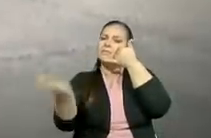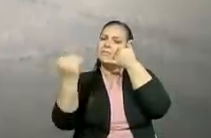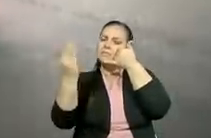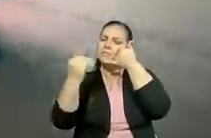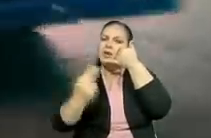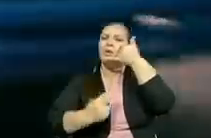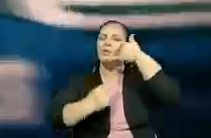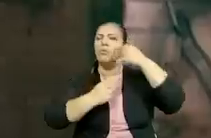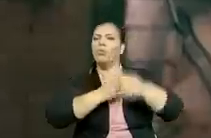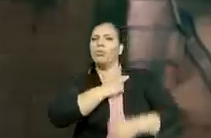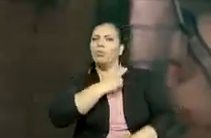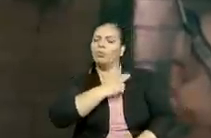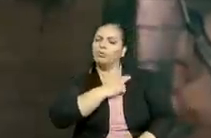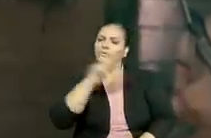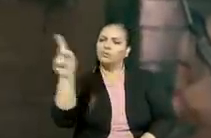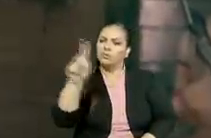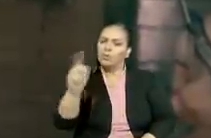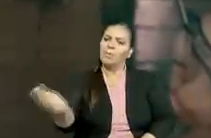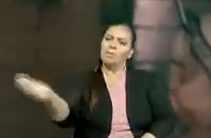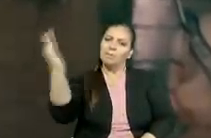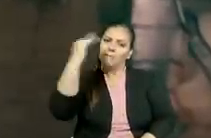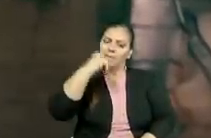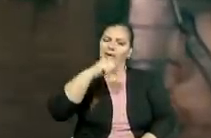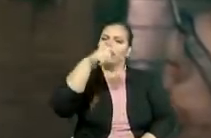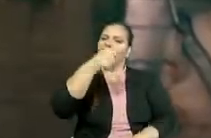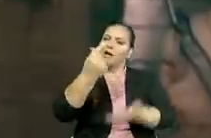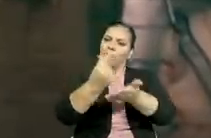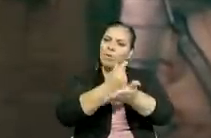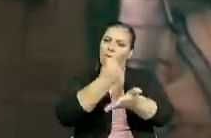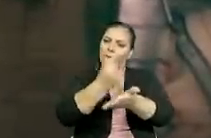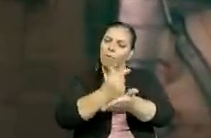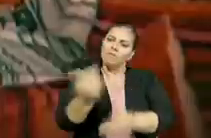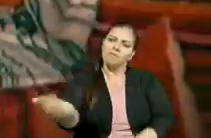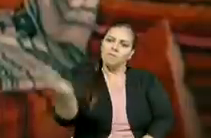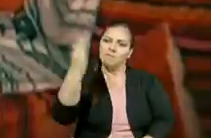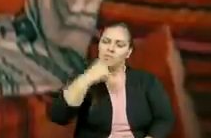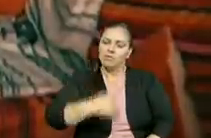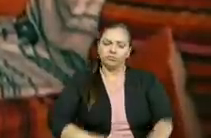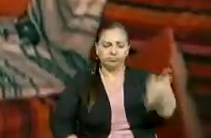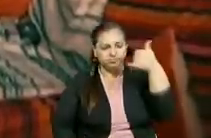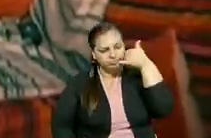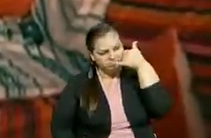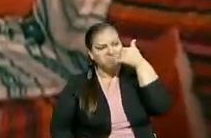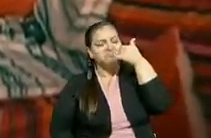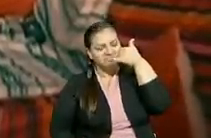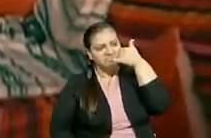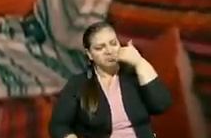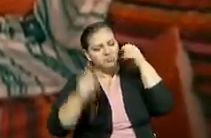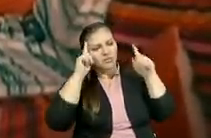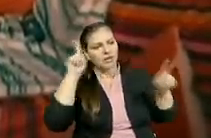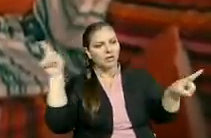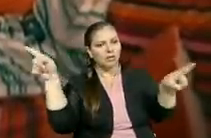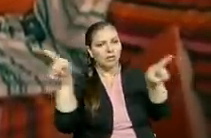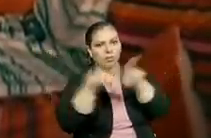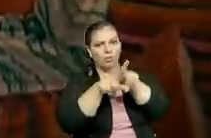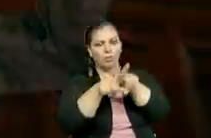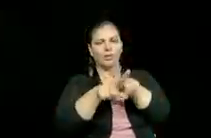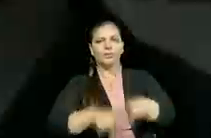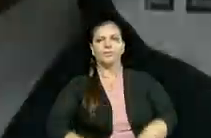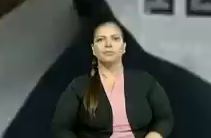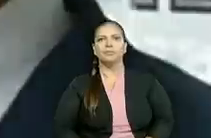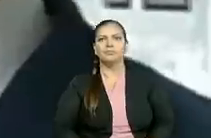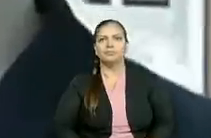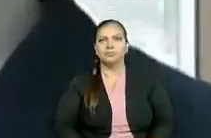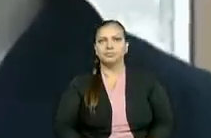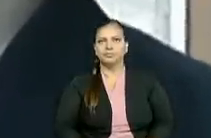la cooperativa Causa Proletaria en el Guasmo Sur. Allí, en el departamento de la hoy acusada, se